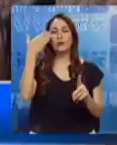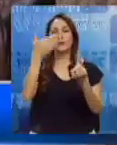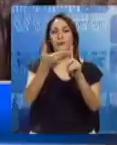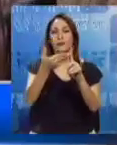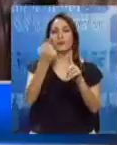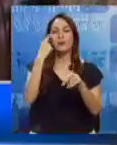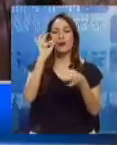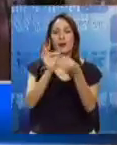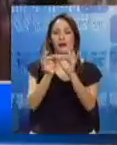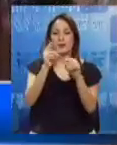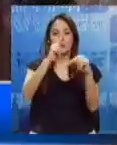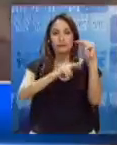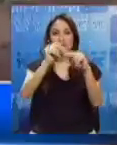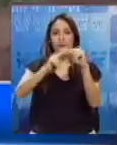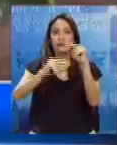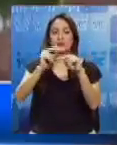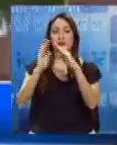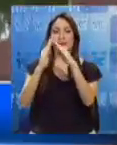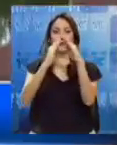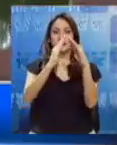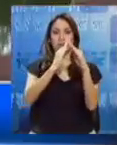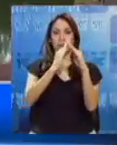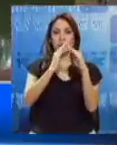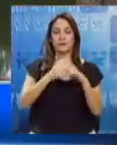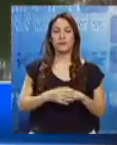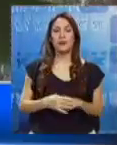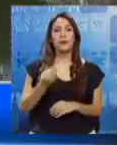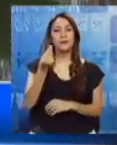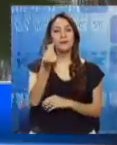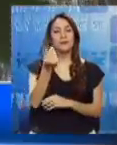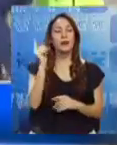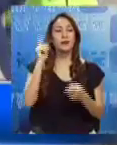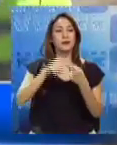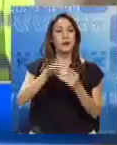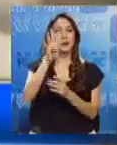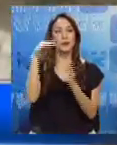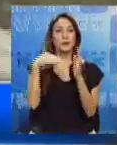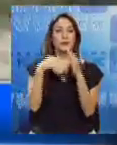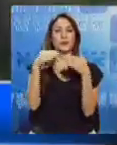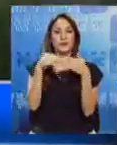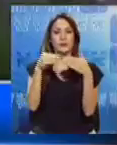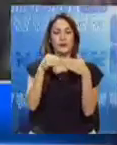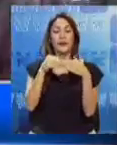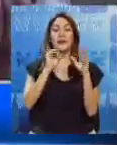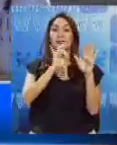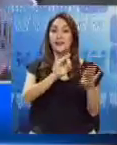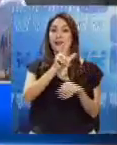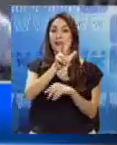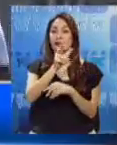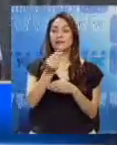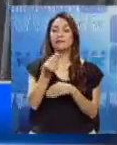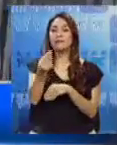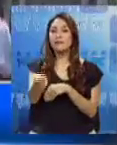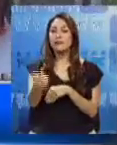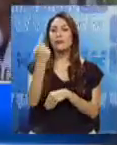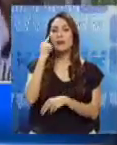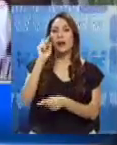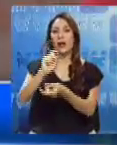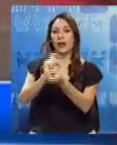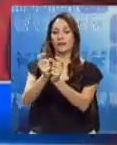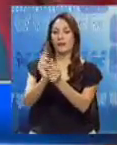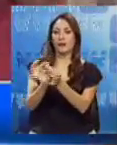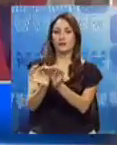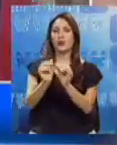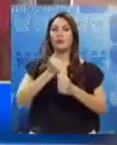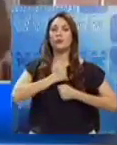para reparación de vivienda recuperable por un monto de hasta $4,000. 73 fueron destinados para reconstrucción en